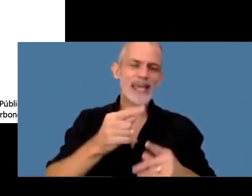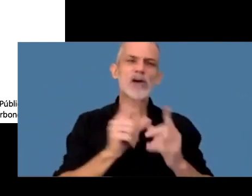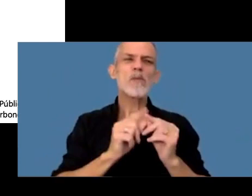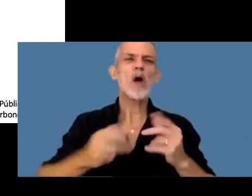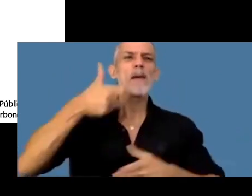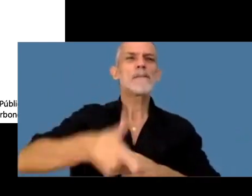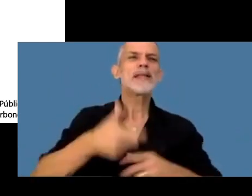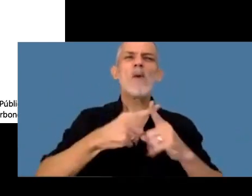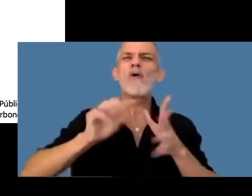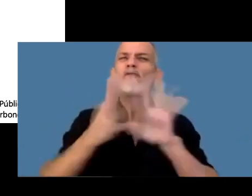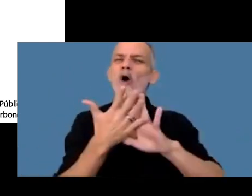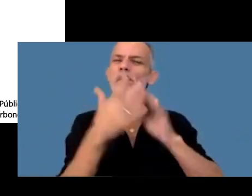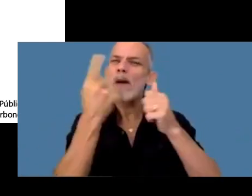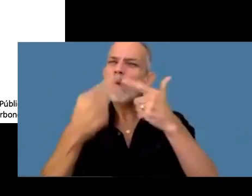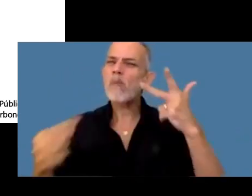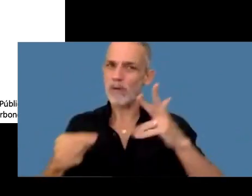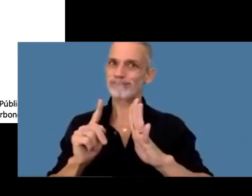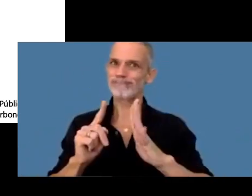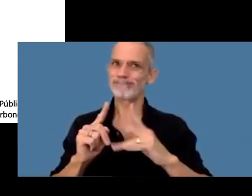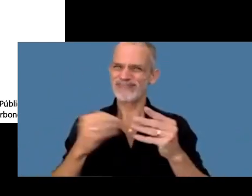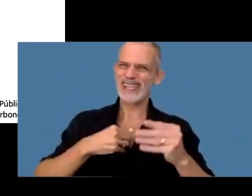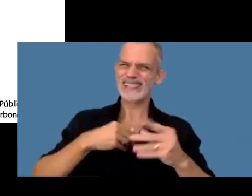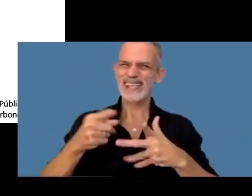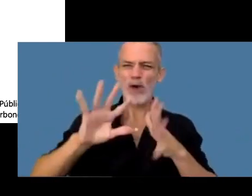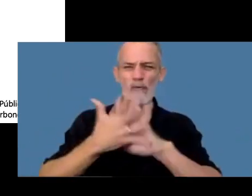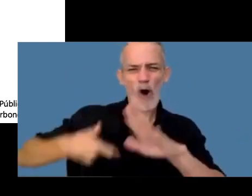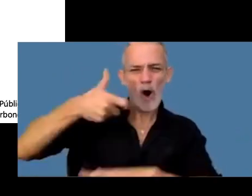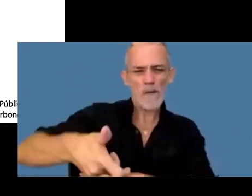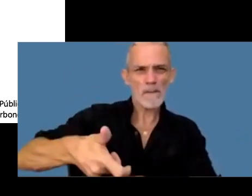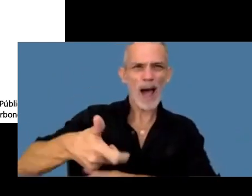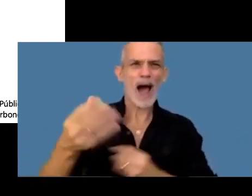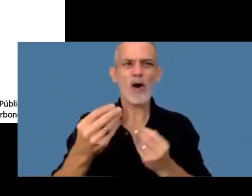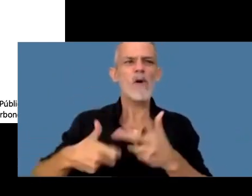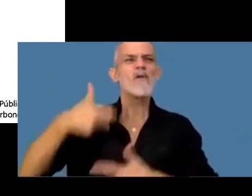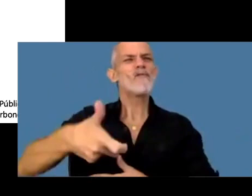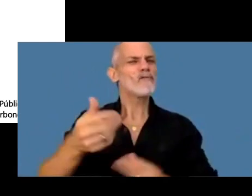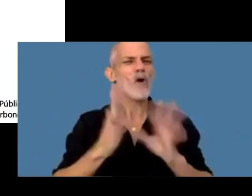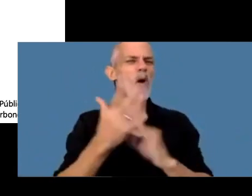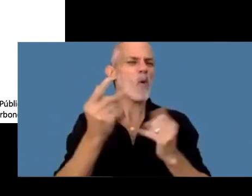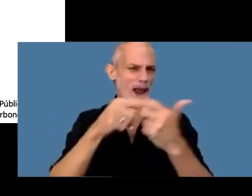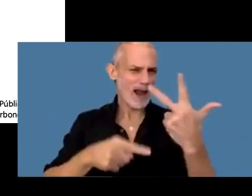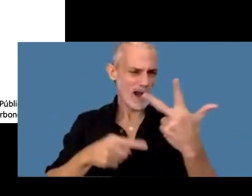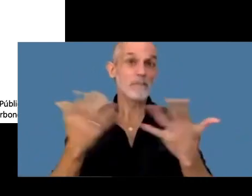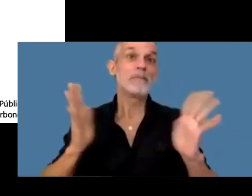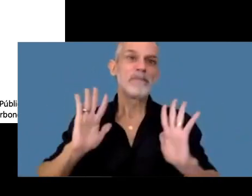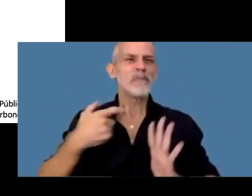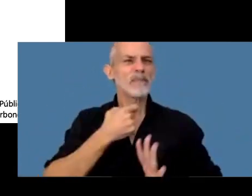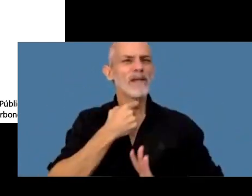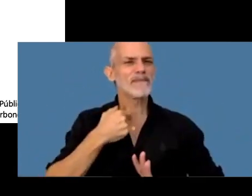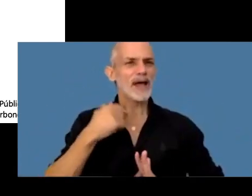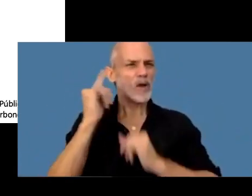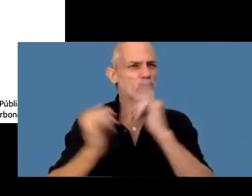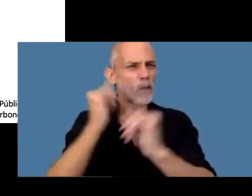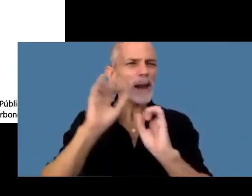Y le da un sentido muy importante a las formas de inversión. ¿Y cuáles son estas formas de inversión? Y quisiera graficarlo de esta